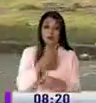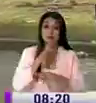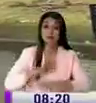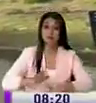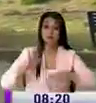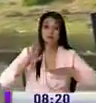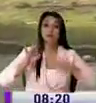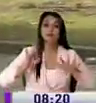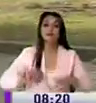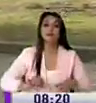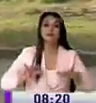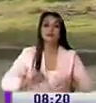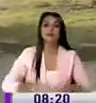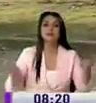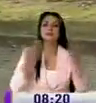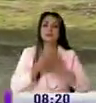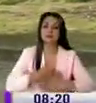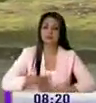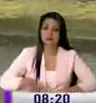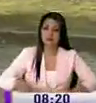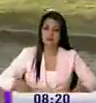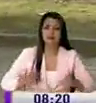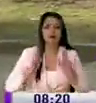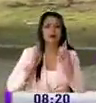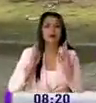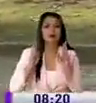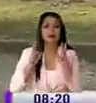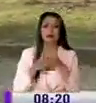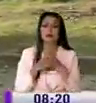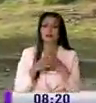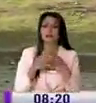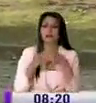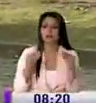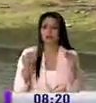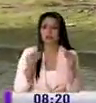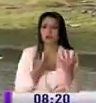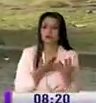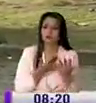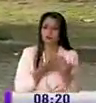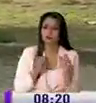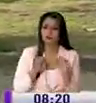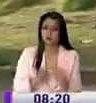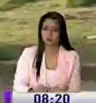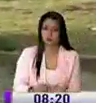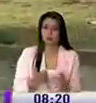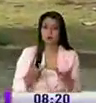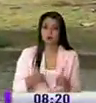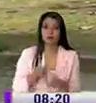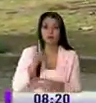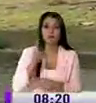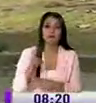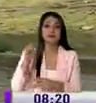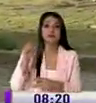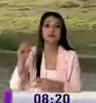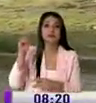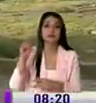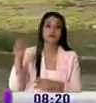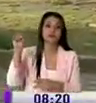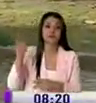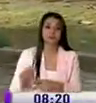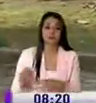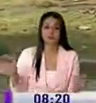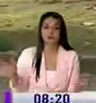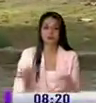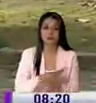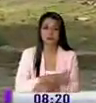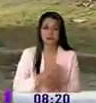en 7 meses ya cumplir todo esta... Ya, entonces, y se va a dar en la recuperación del 100%. Perfecto, muchísimas